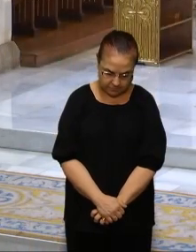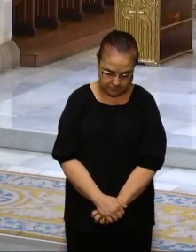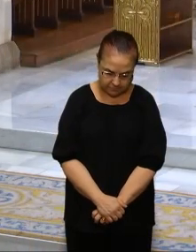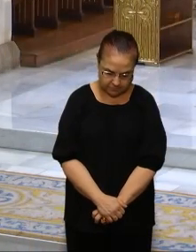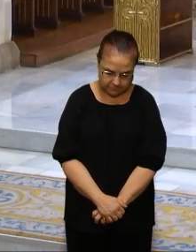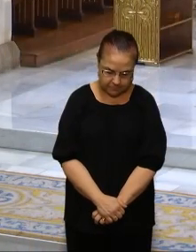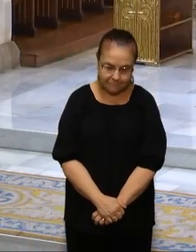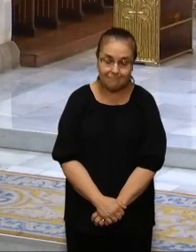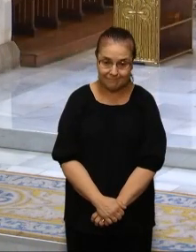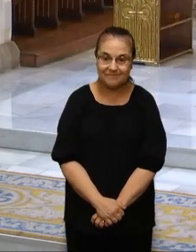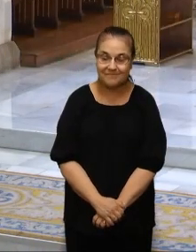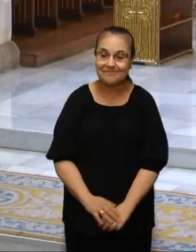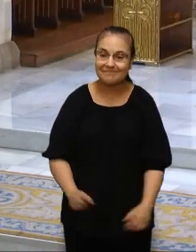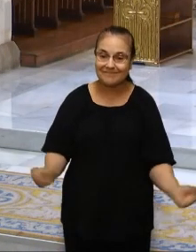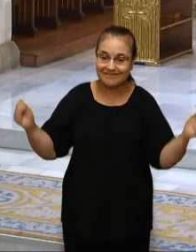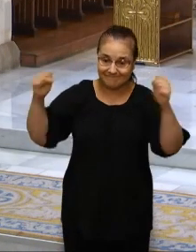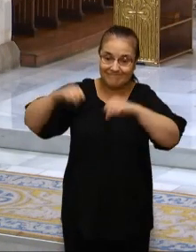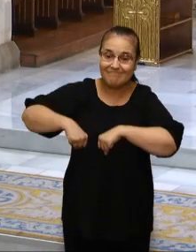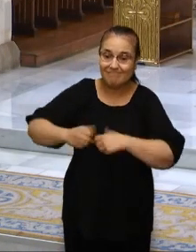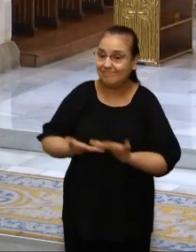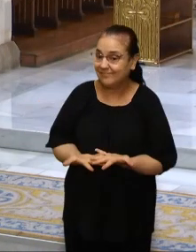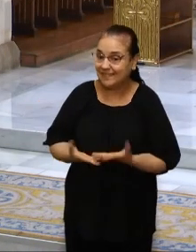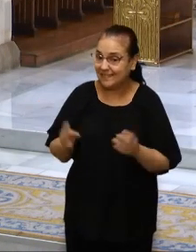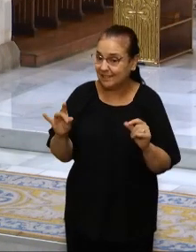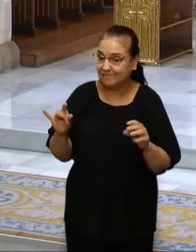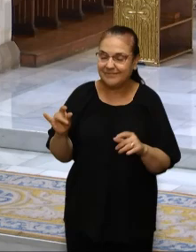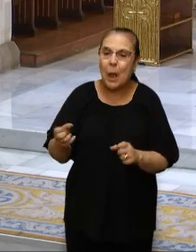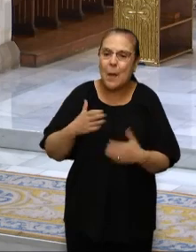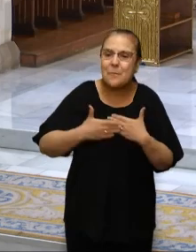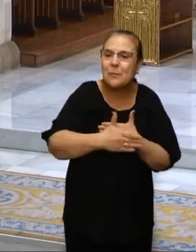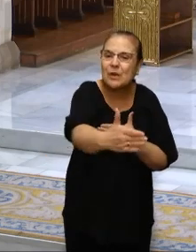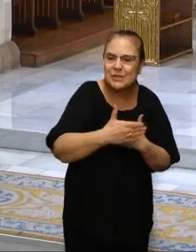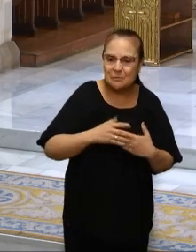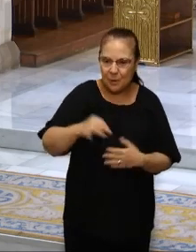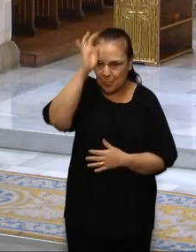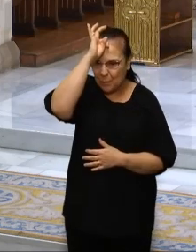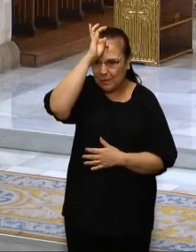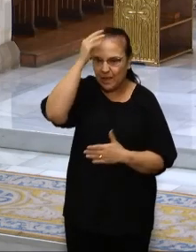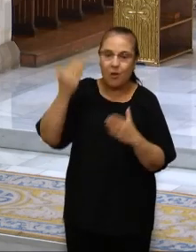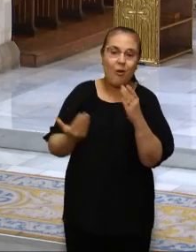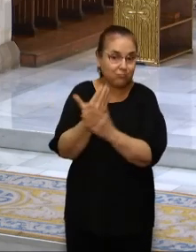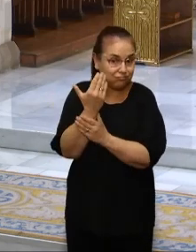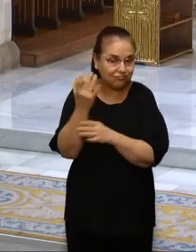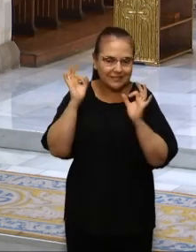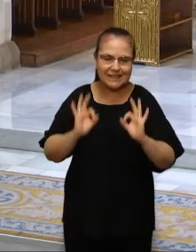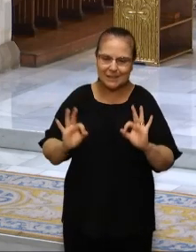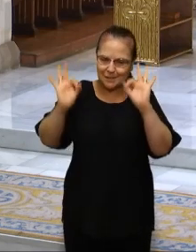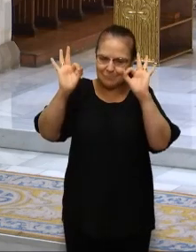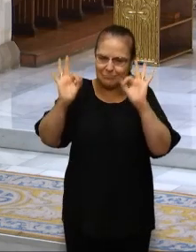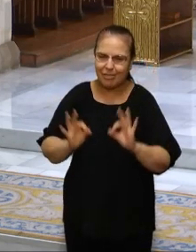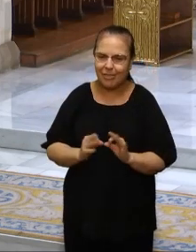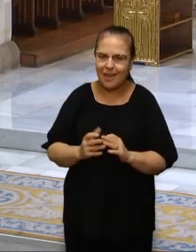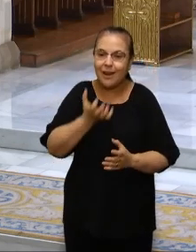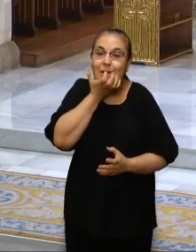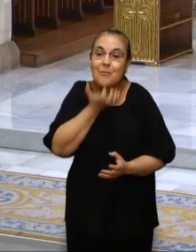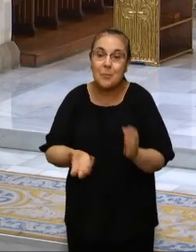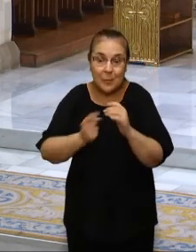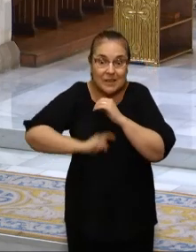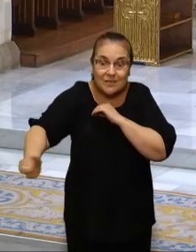Pues en efecto, el próximo domingo celebramos en la Iglesia la Jornada Mundial de las Misiones, el día en el que toda la Iglesia nos